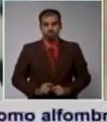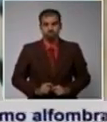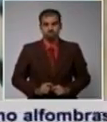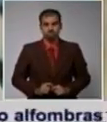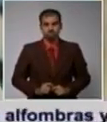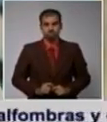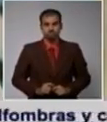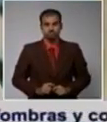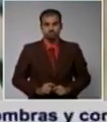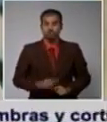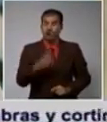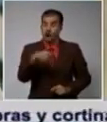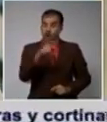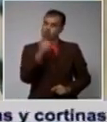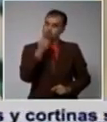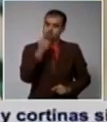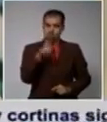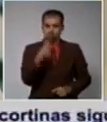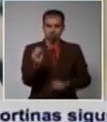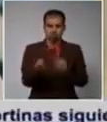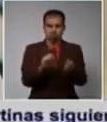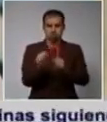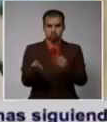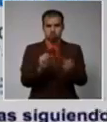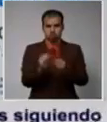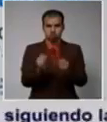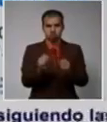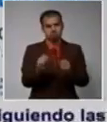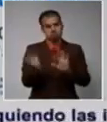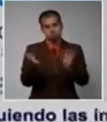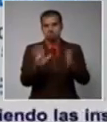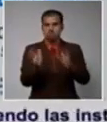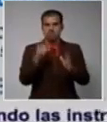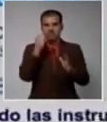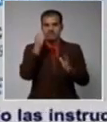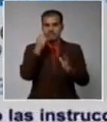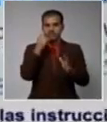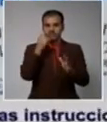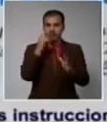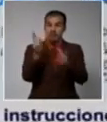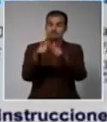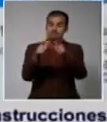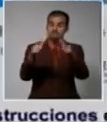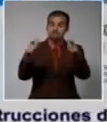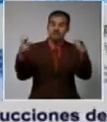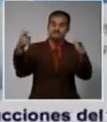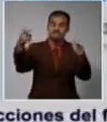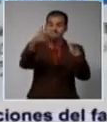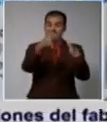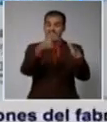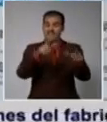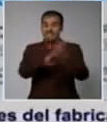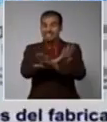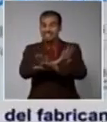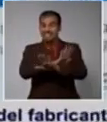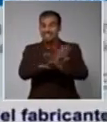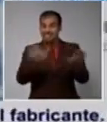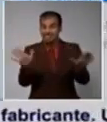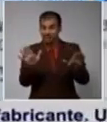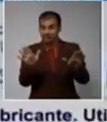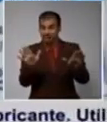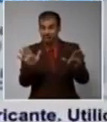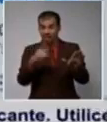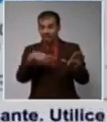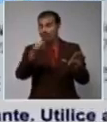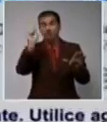permitir el control, hasta que se logre un % de cobertura de vacunación, que no va a ser